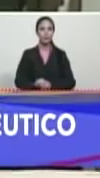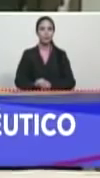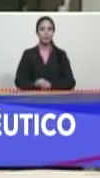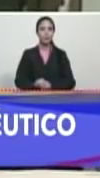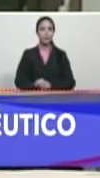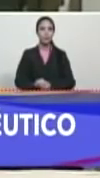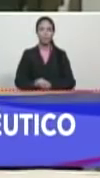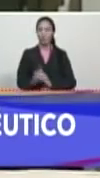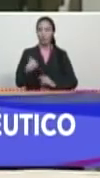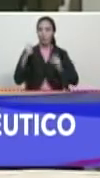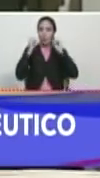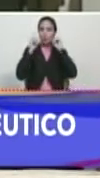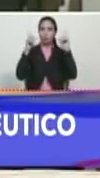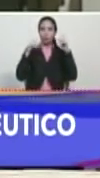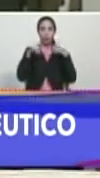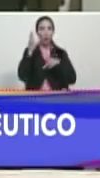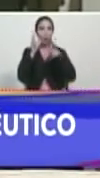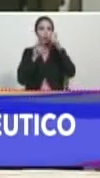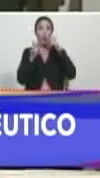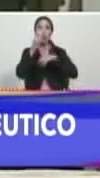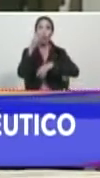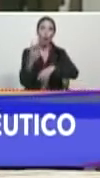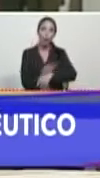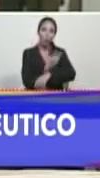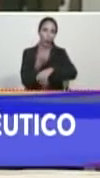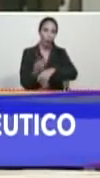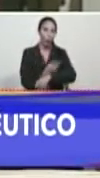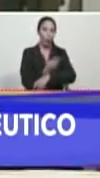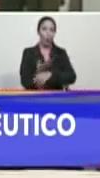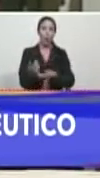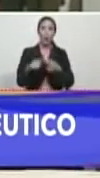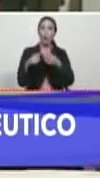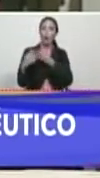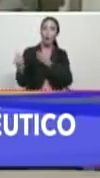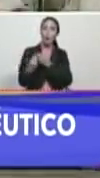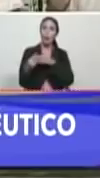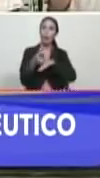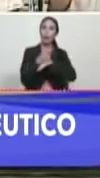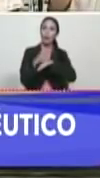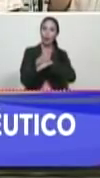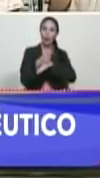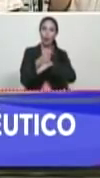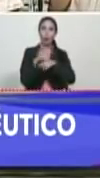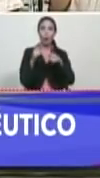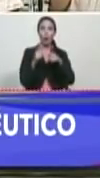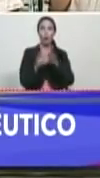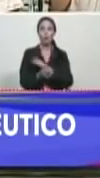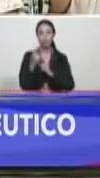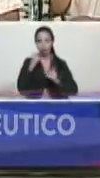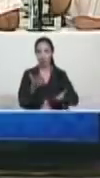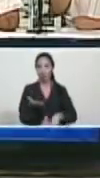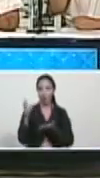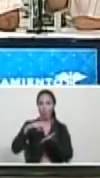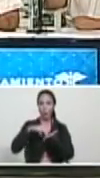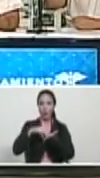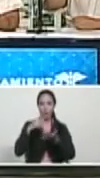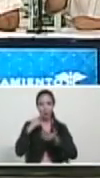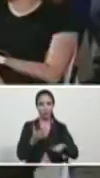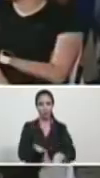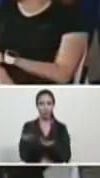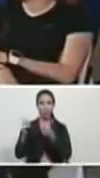quedé impresionado, los escuché durante 2 horas. Ahí me acompañó el gobernador Héctor Rodríguez,